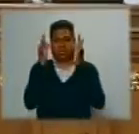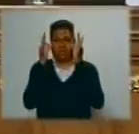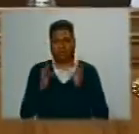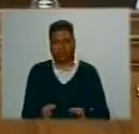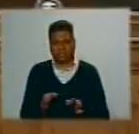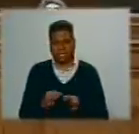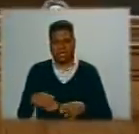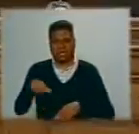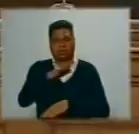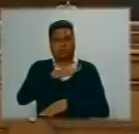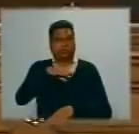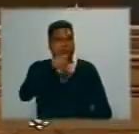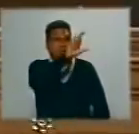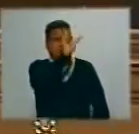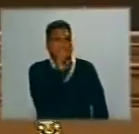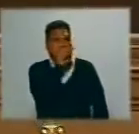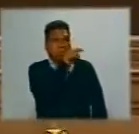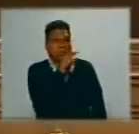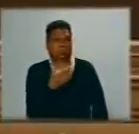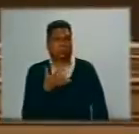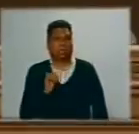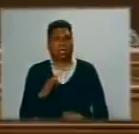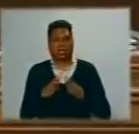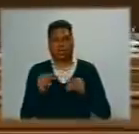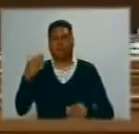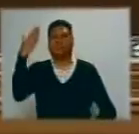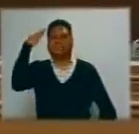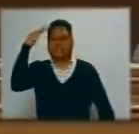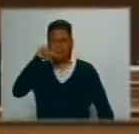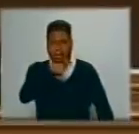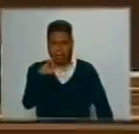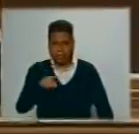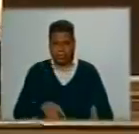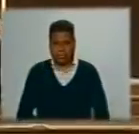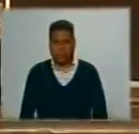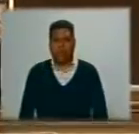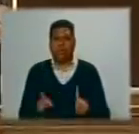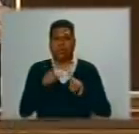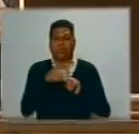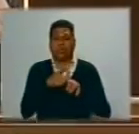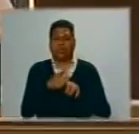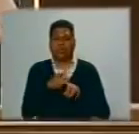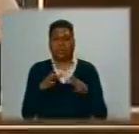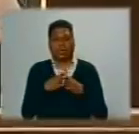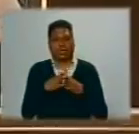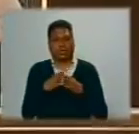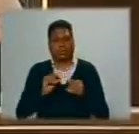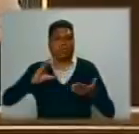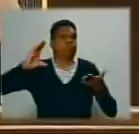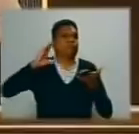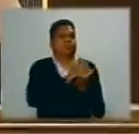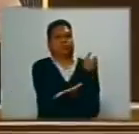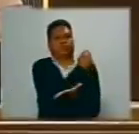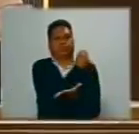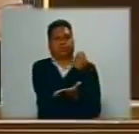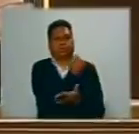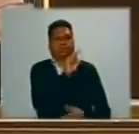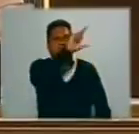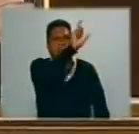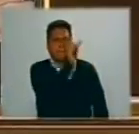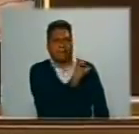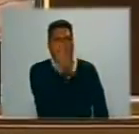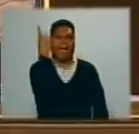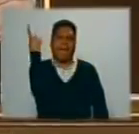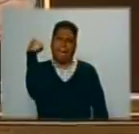el territorio Esequibo. Para que todos sepamos, fue uno de los mayores despojos territoriales imperiales para la